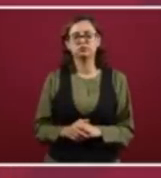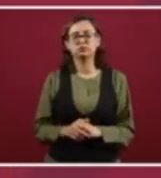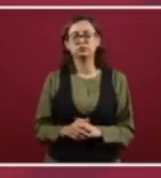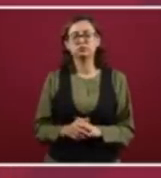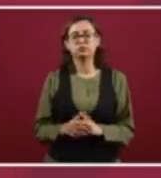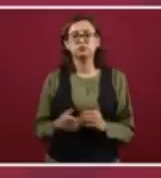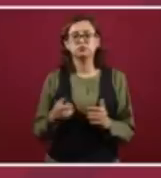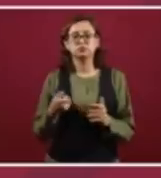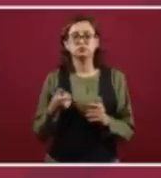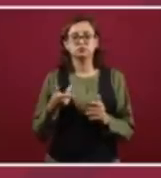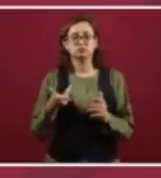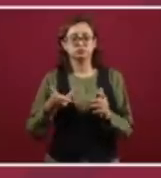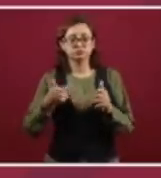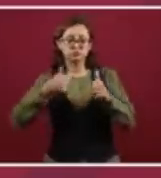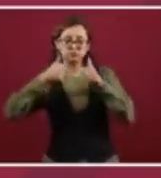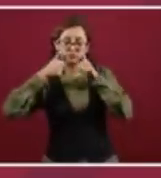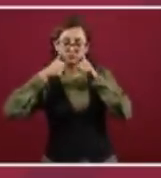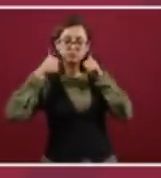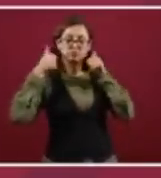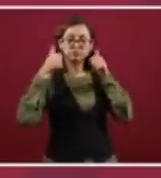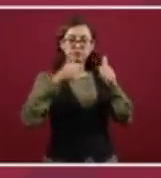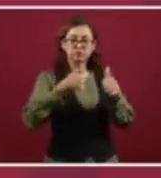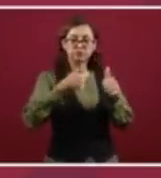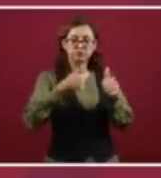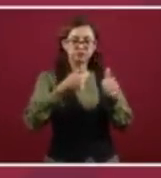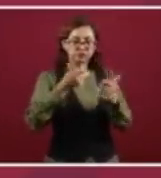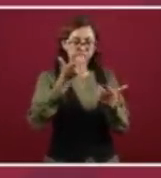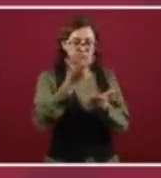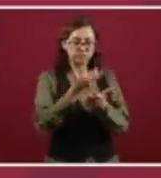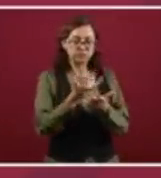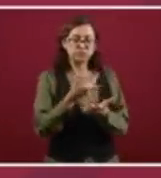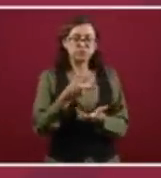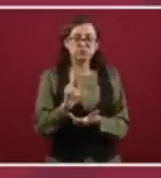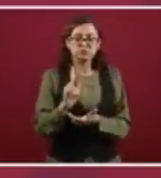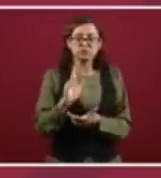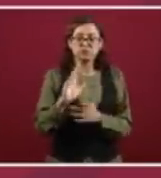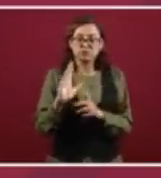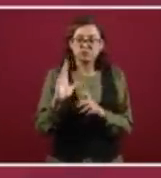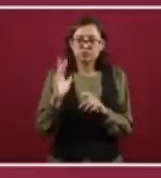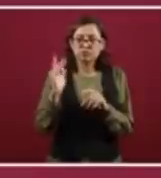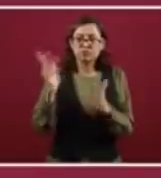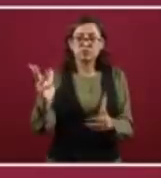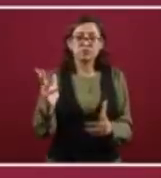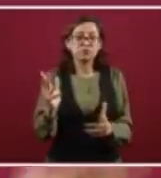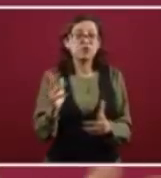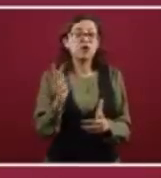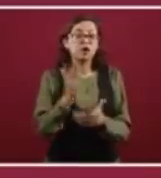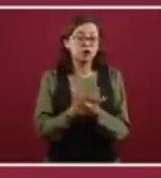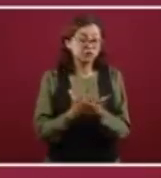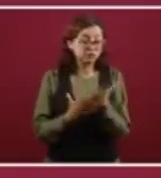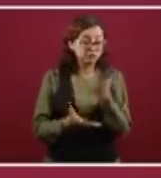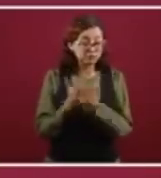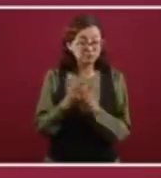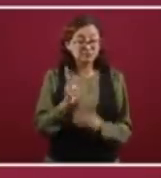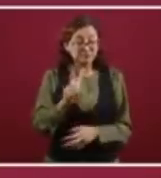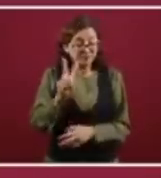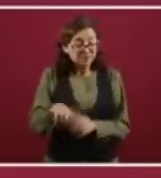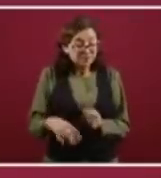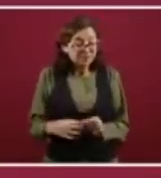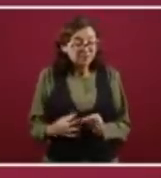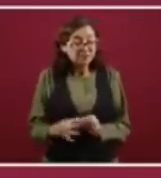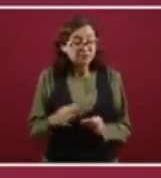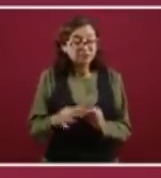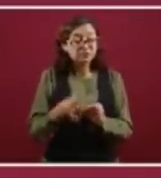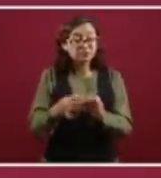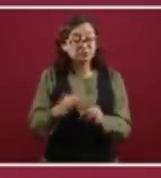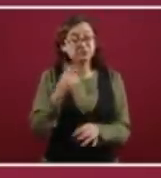preocuparon por eso, que en la práctica también habría que ver si se avanzó. De